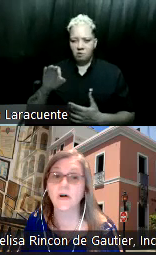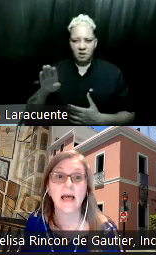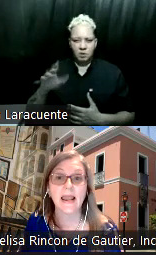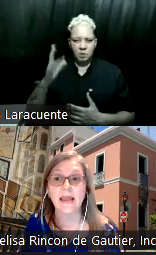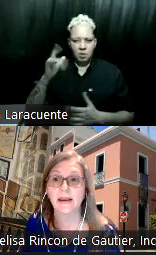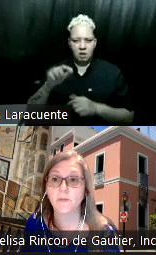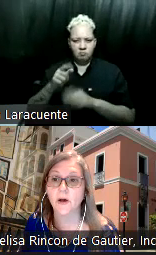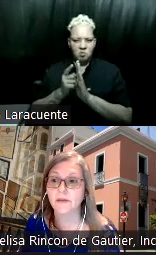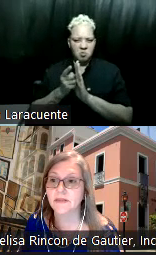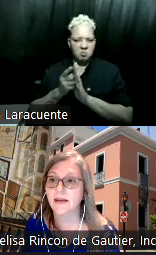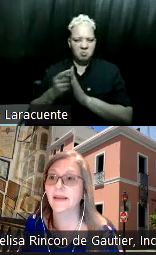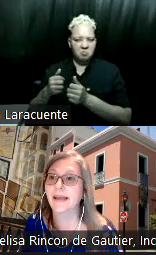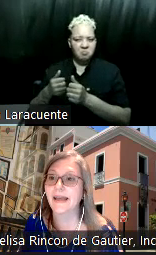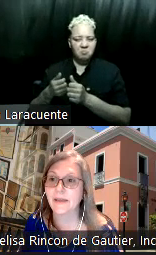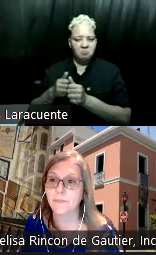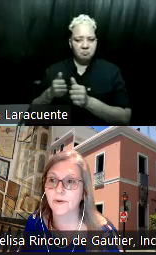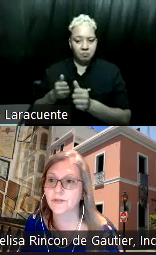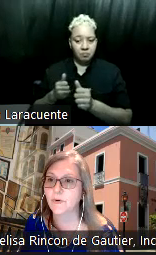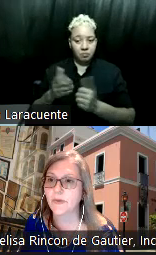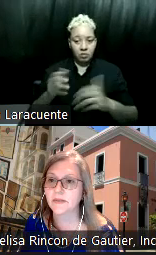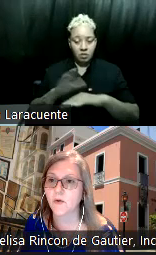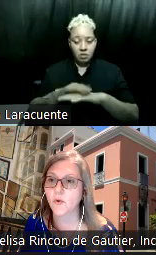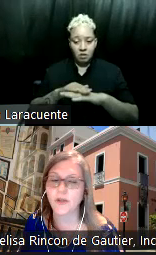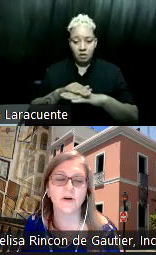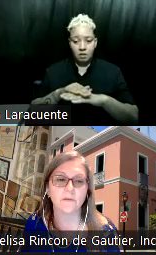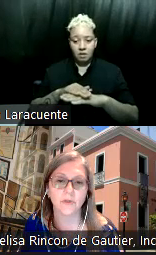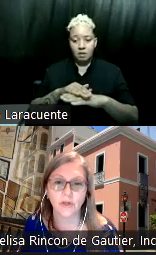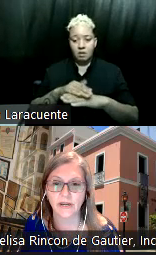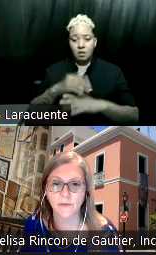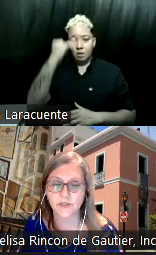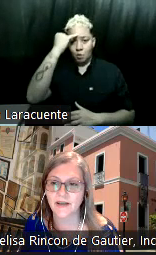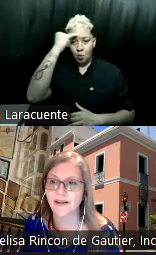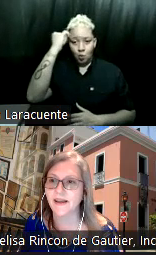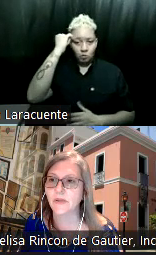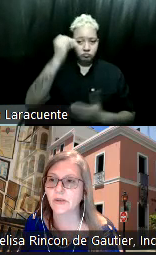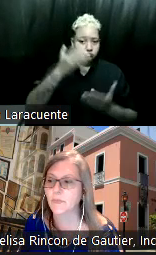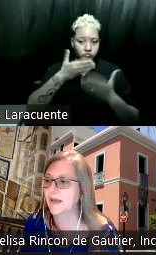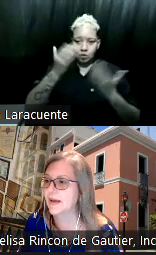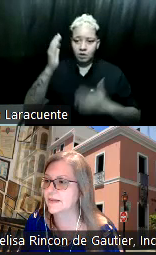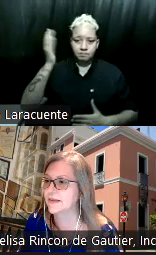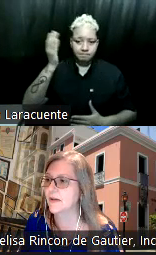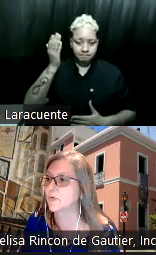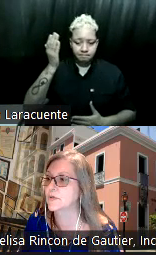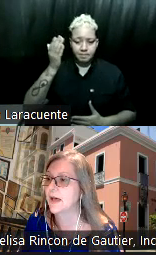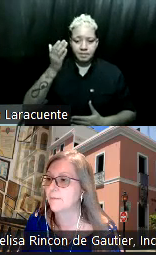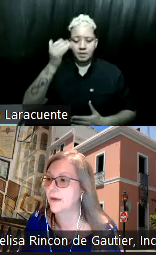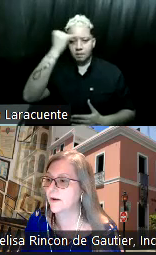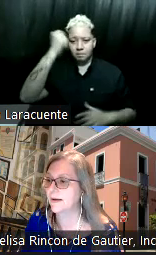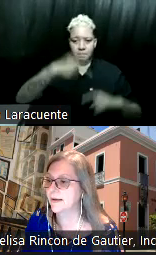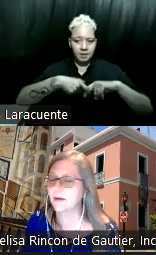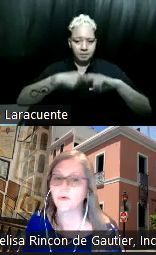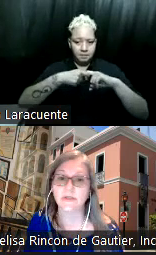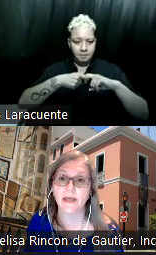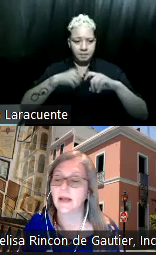por ello. Le queremos Sí. avisar que el próximo mes de julio no tenemos charlas, en nuestro mes que recesamos,